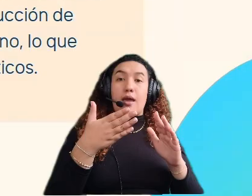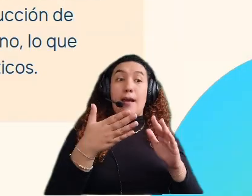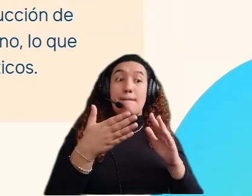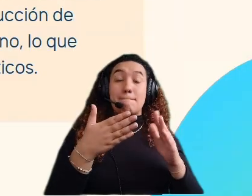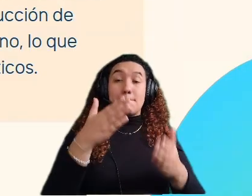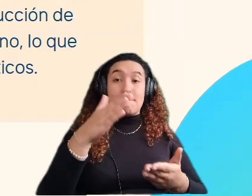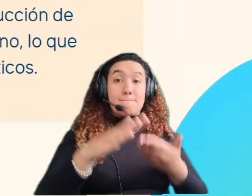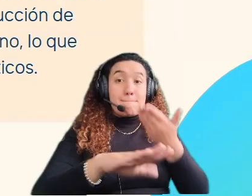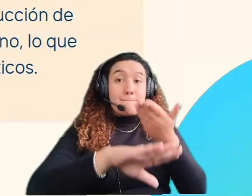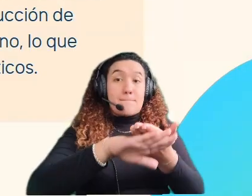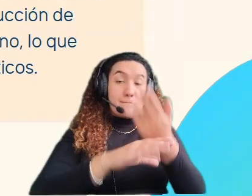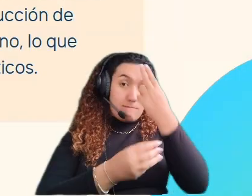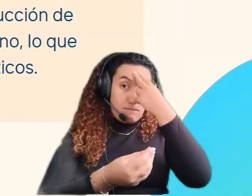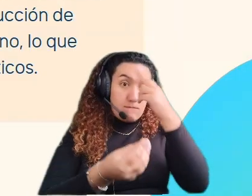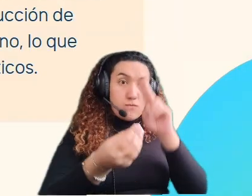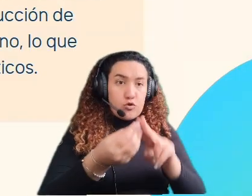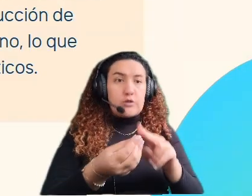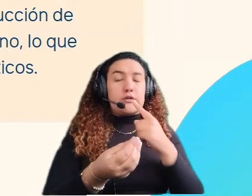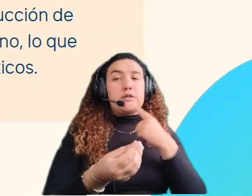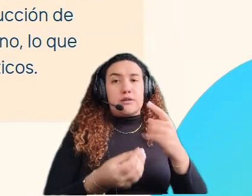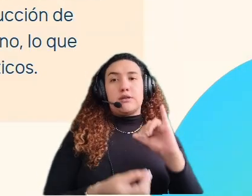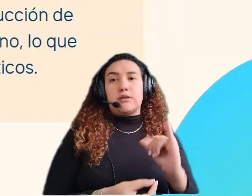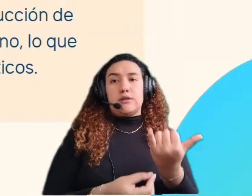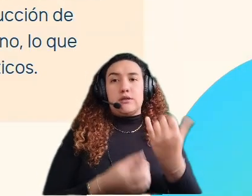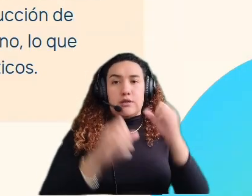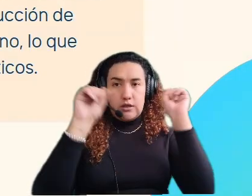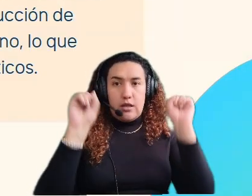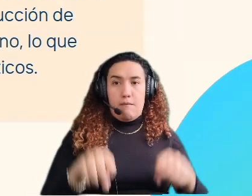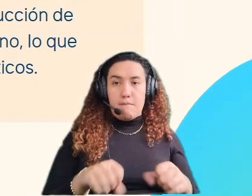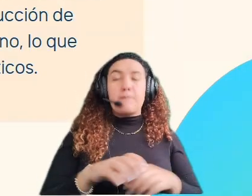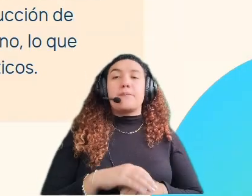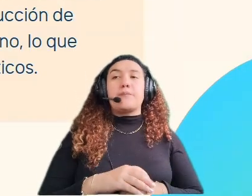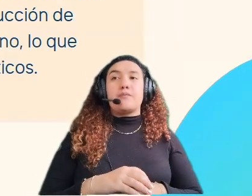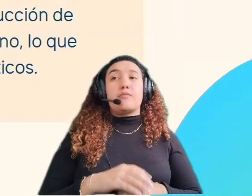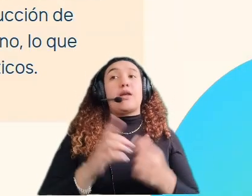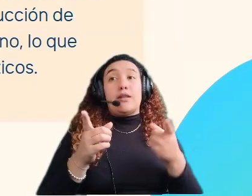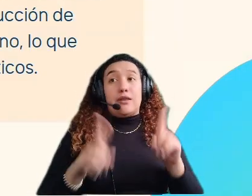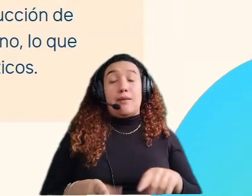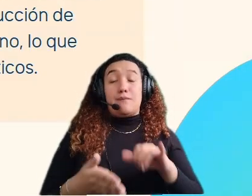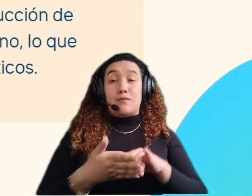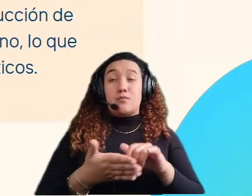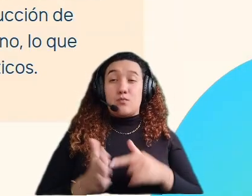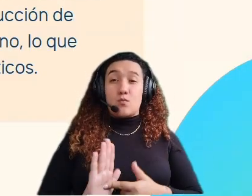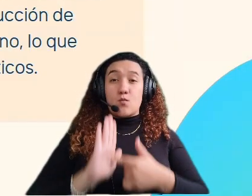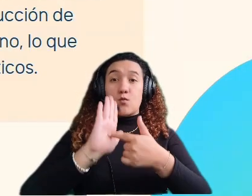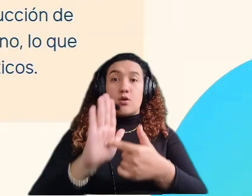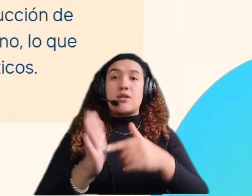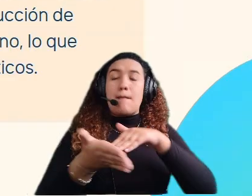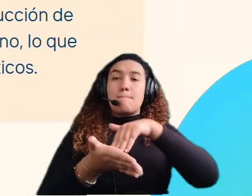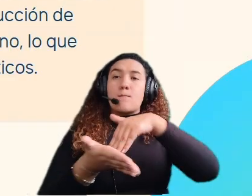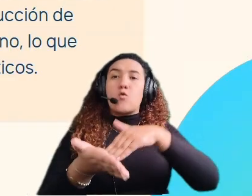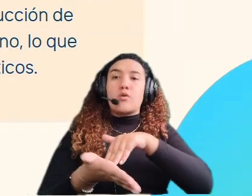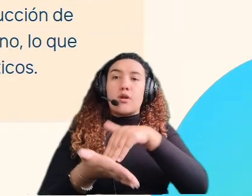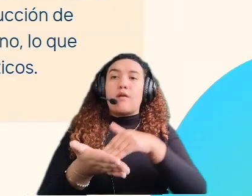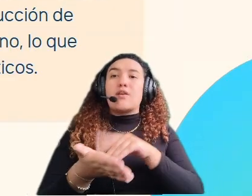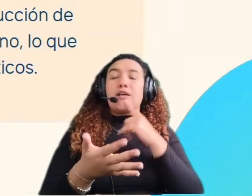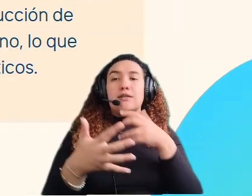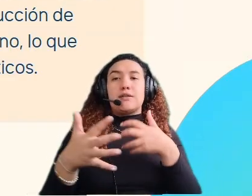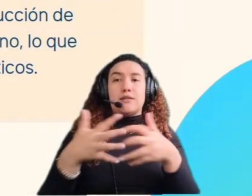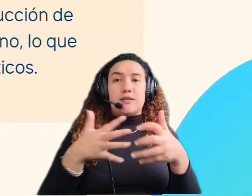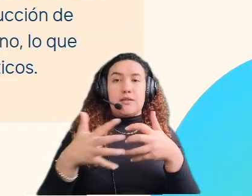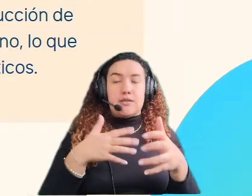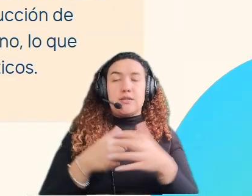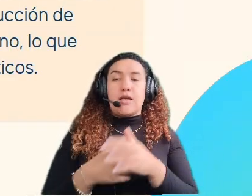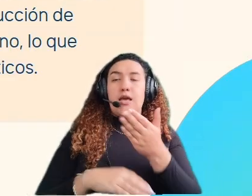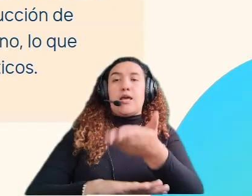hipótesis planteada, sino que también ponen en manifiesto la vulnerabilidad de este sistema ante